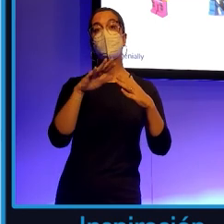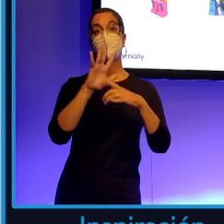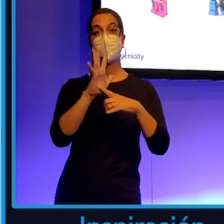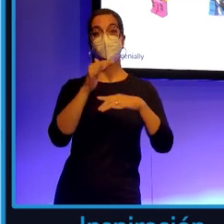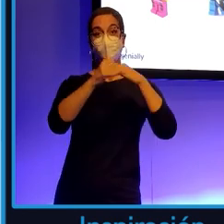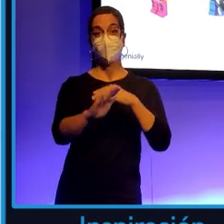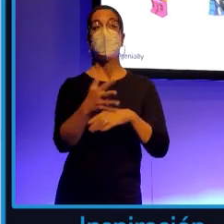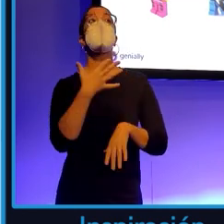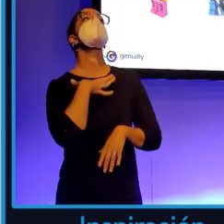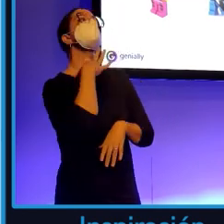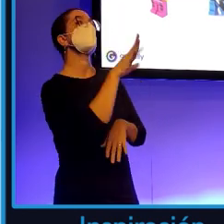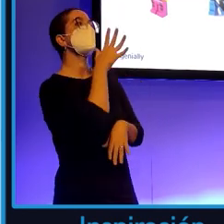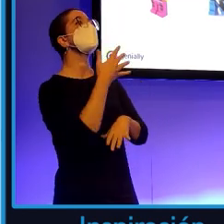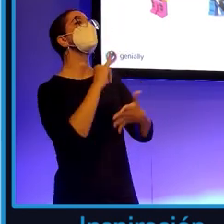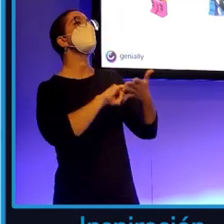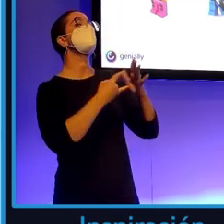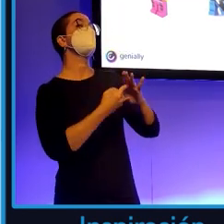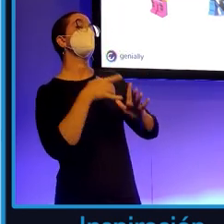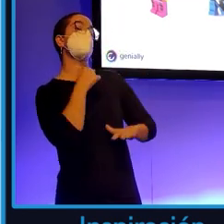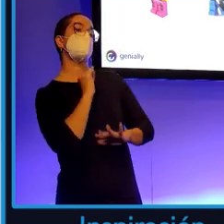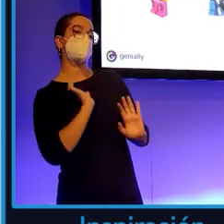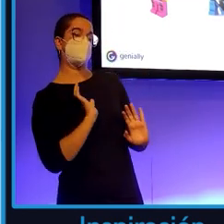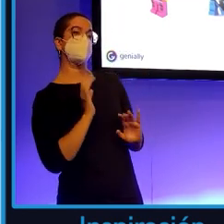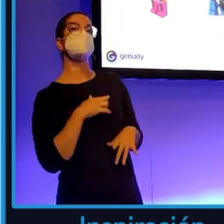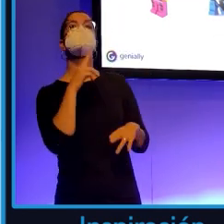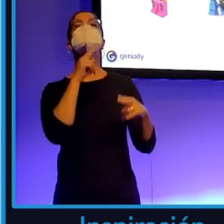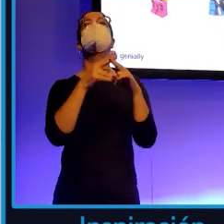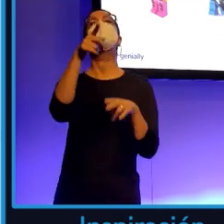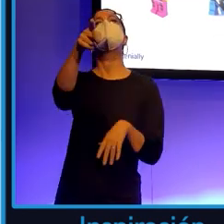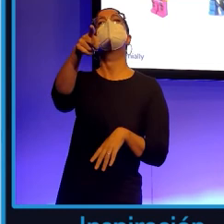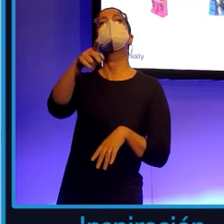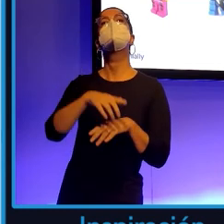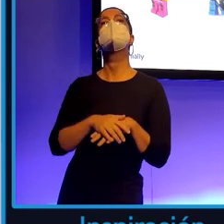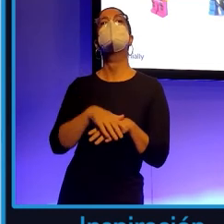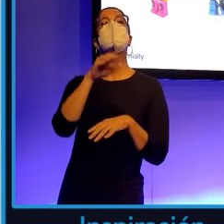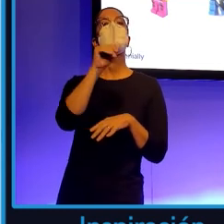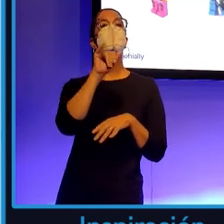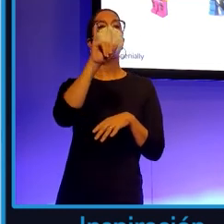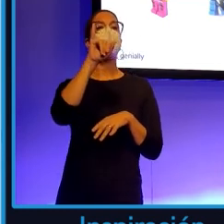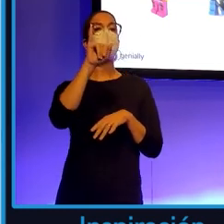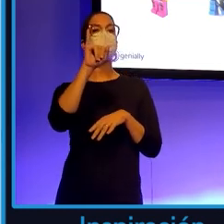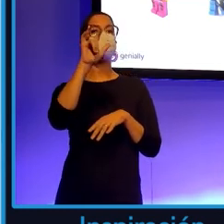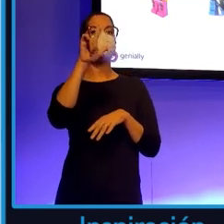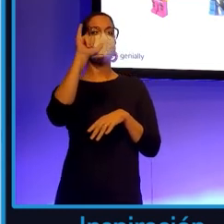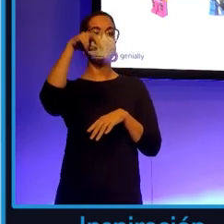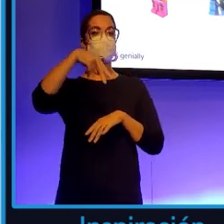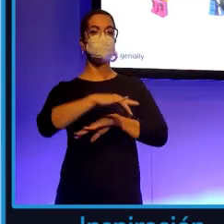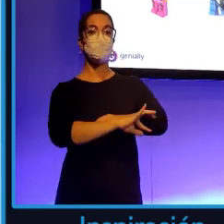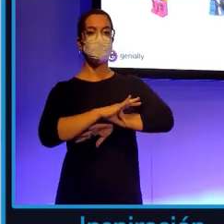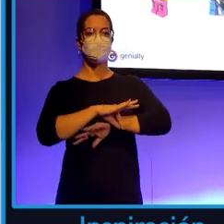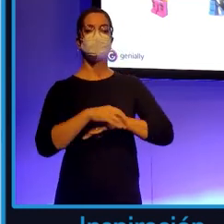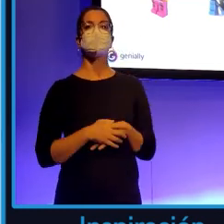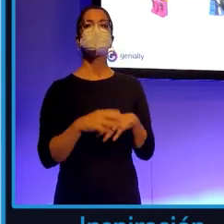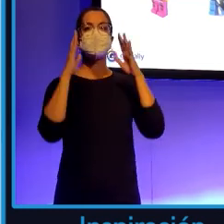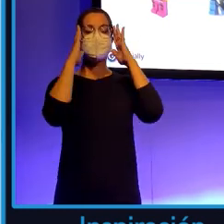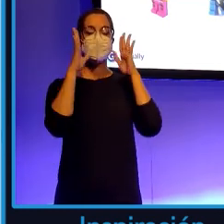podría orientar algo bueno tu nombre hay link a él y vamos con un ejemplo de ailimpo que ha sido